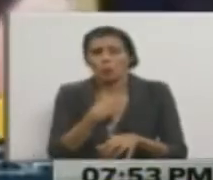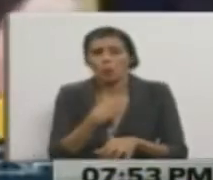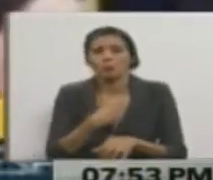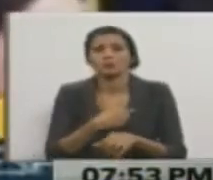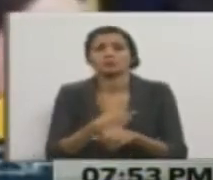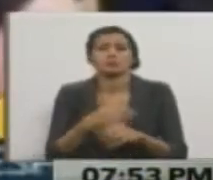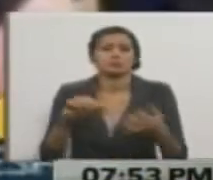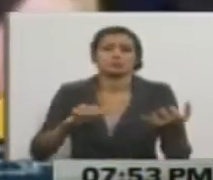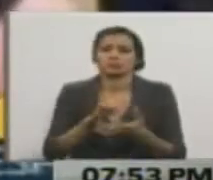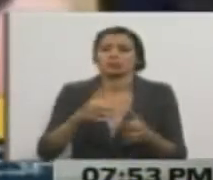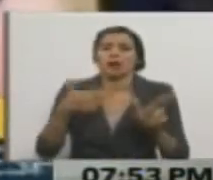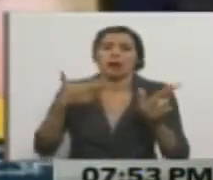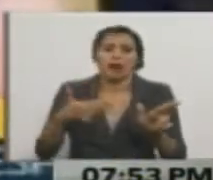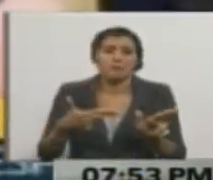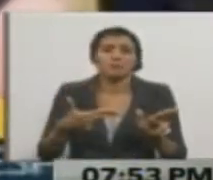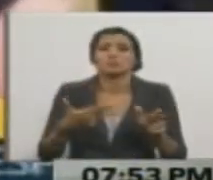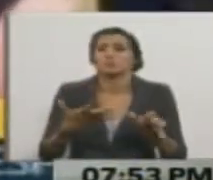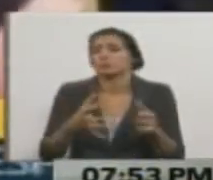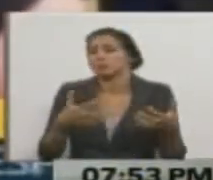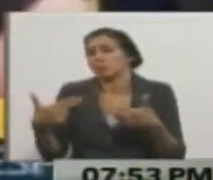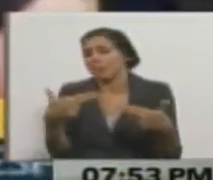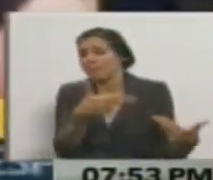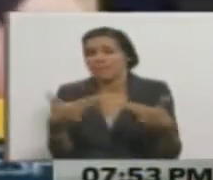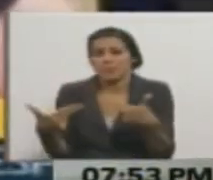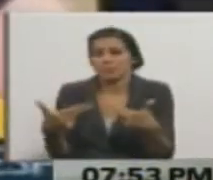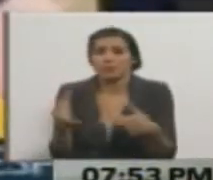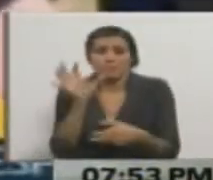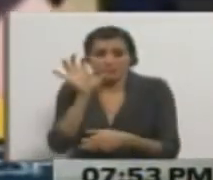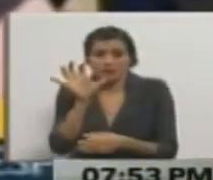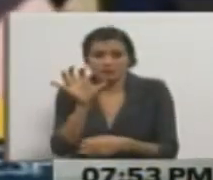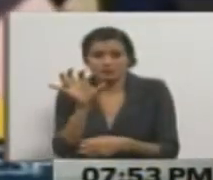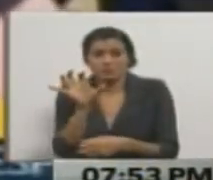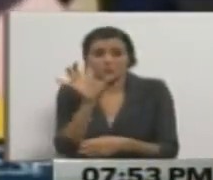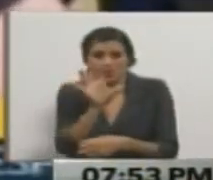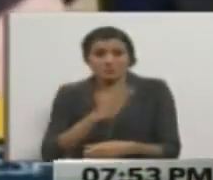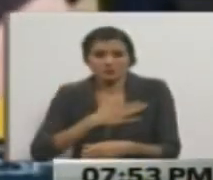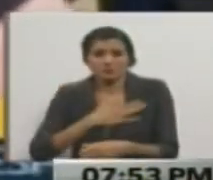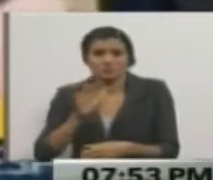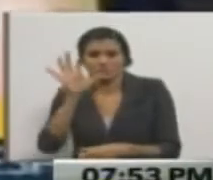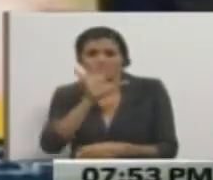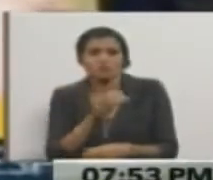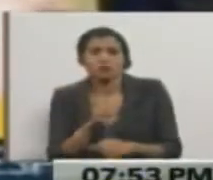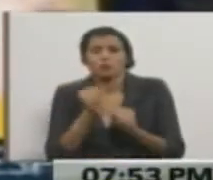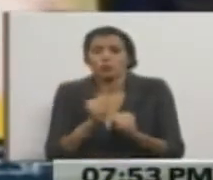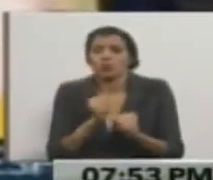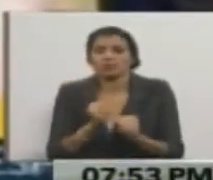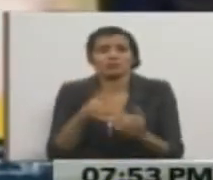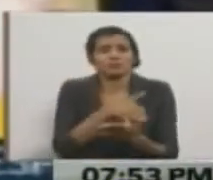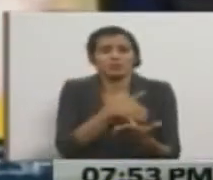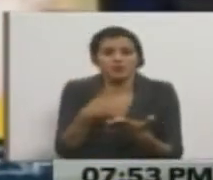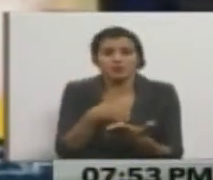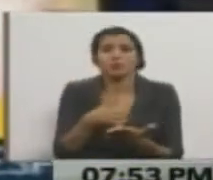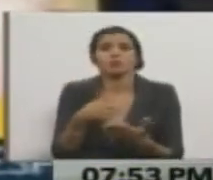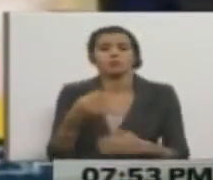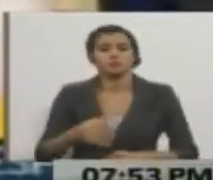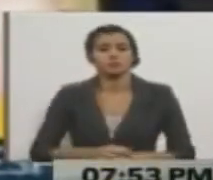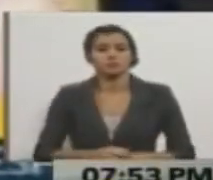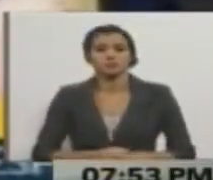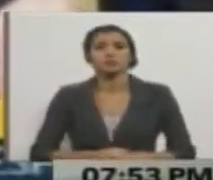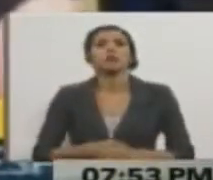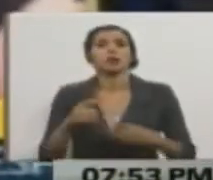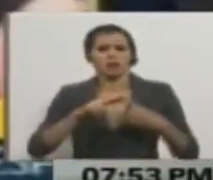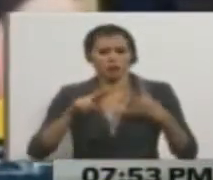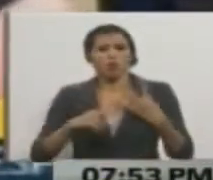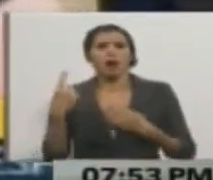conflictos armados, haciendo de nuestras naciones uno de los más vulnerables del mundo. Sus recursos están, nuestros recursos